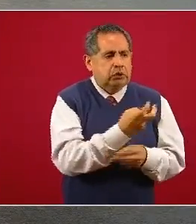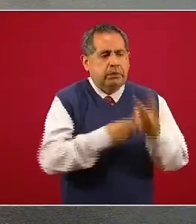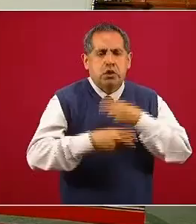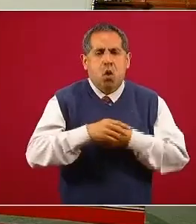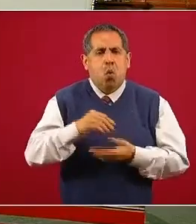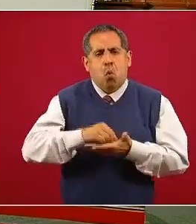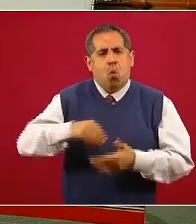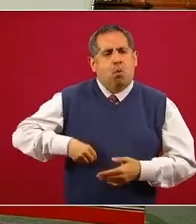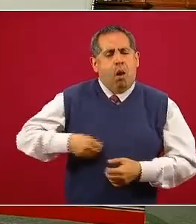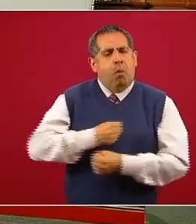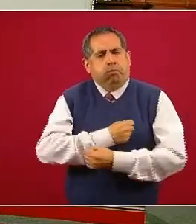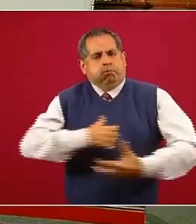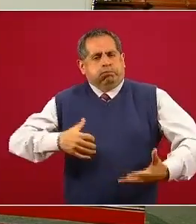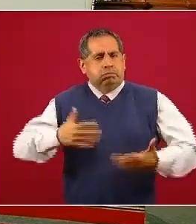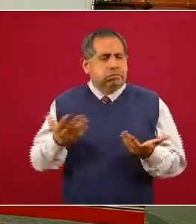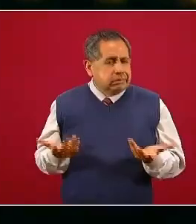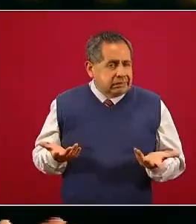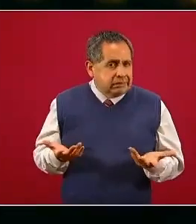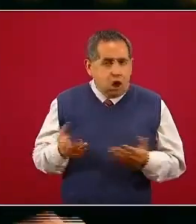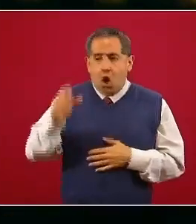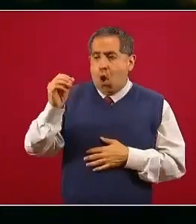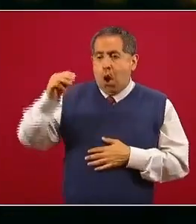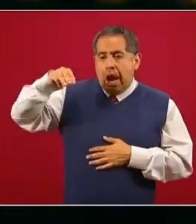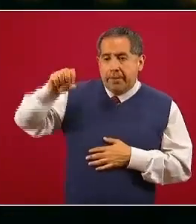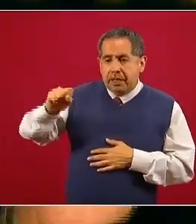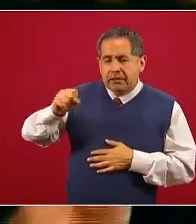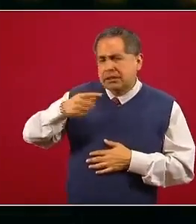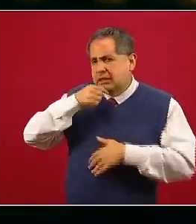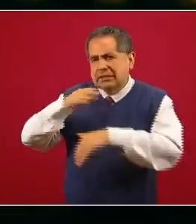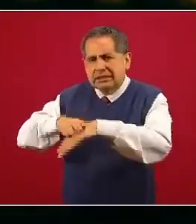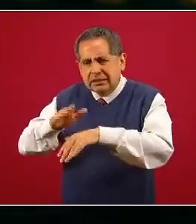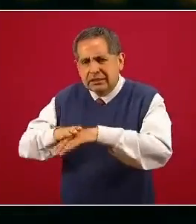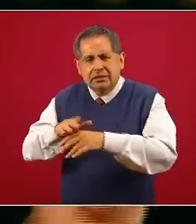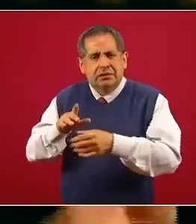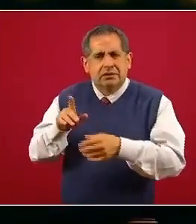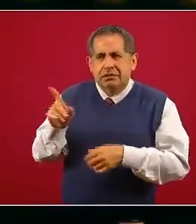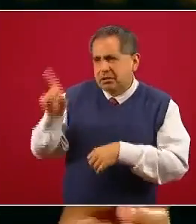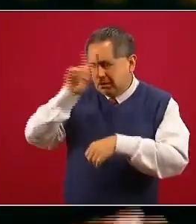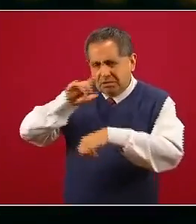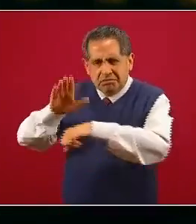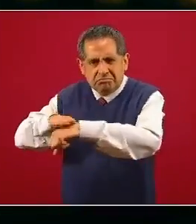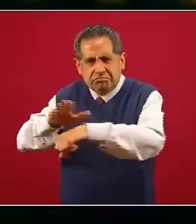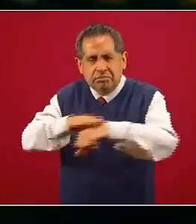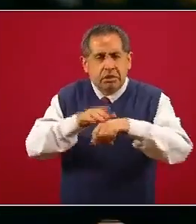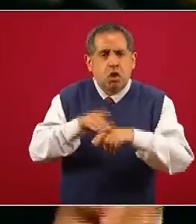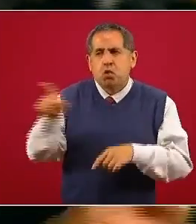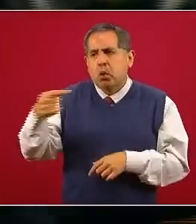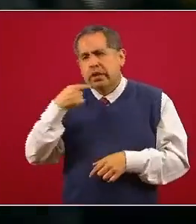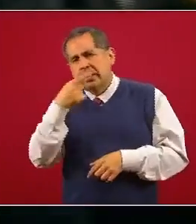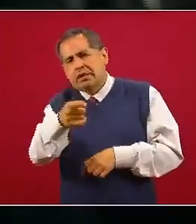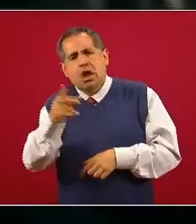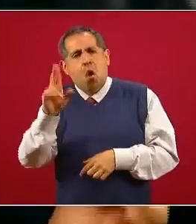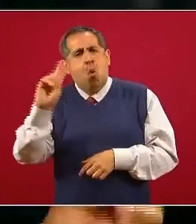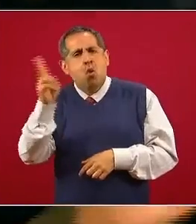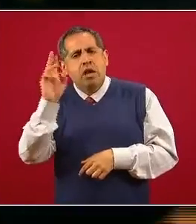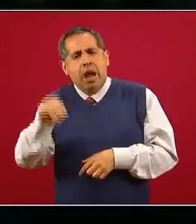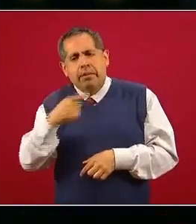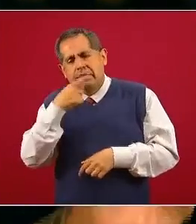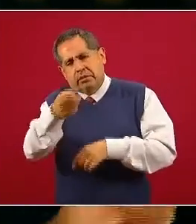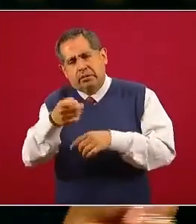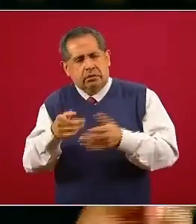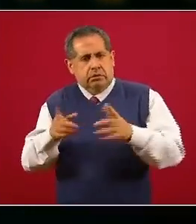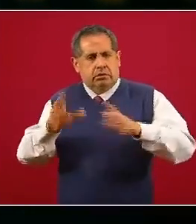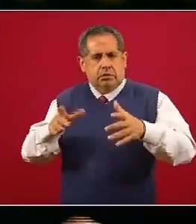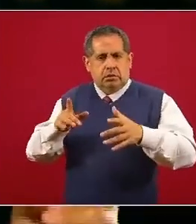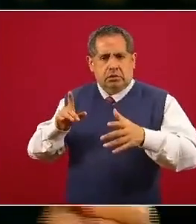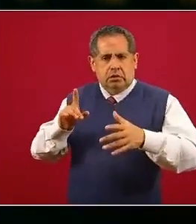engordando. ¿Qué le dice la Organización Mundial de la Salud y qué le dice a esa investigadora de la UNAM? Digo